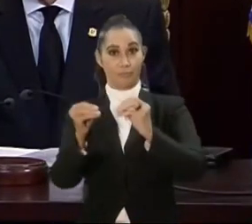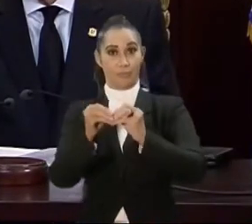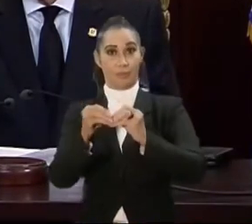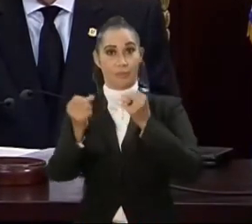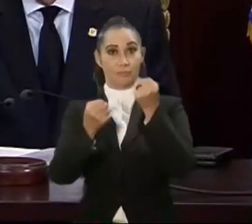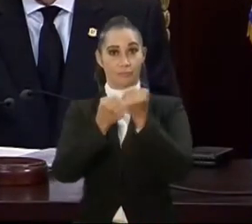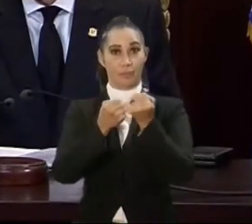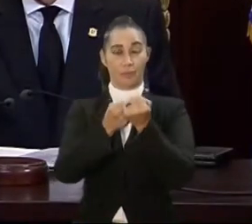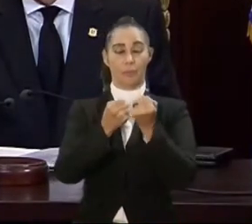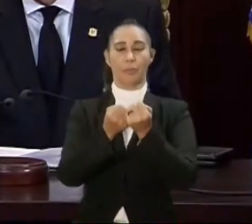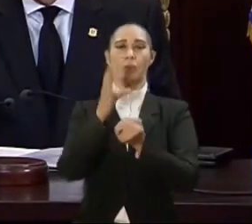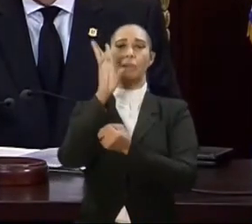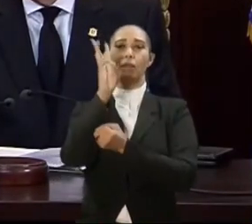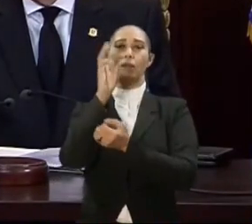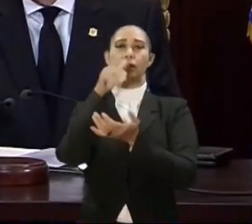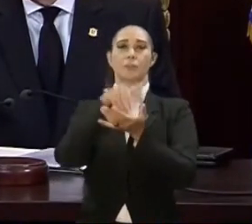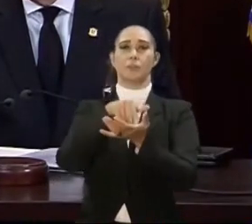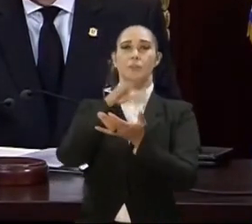que aportarán unas